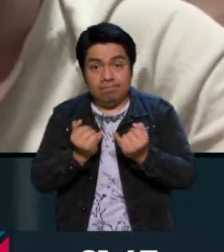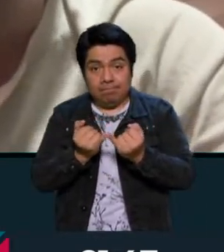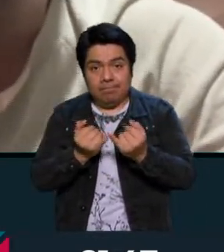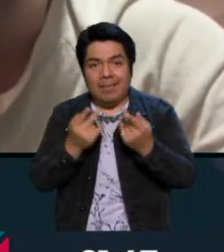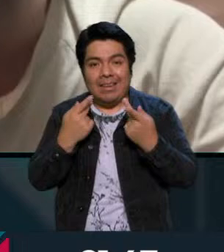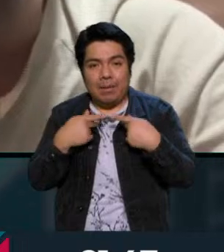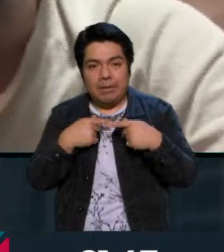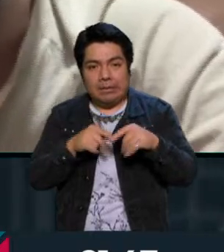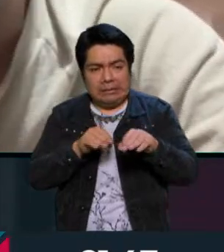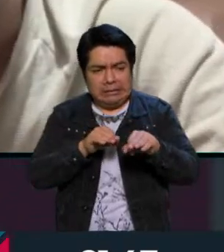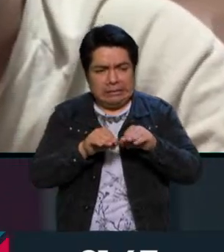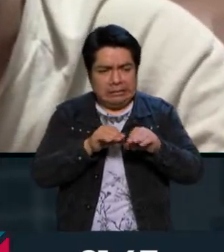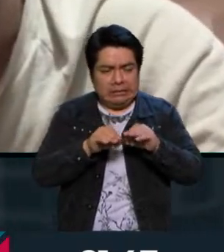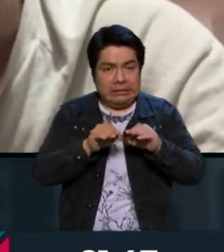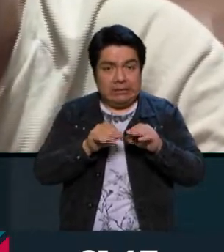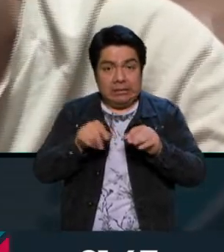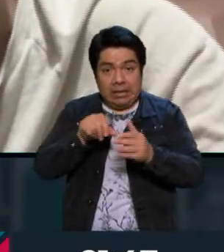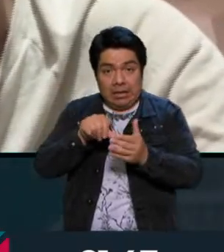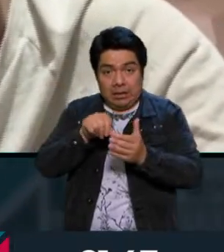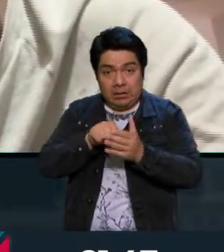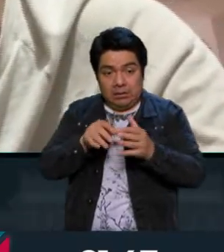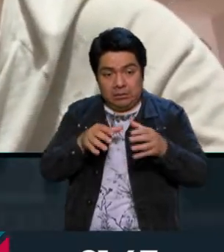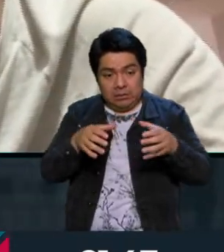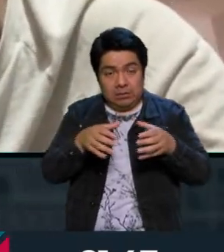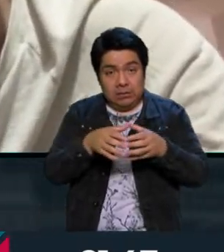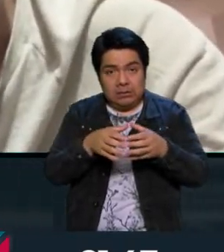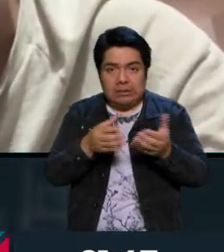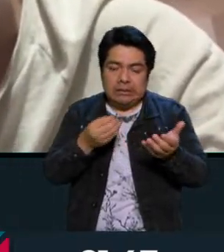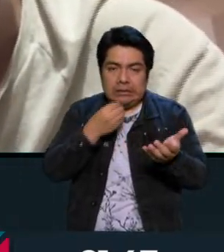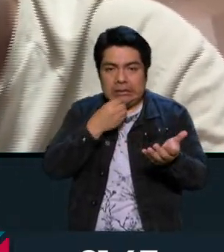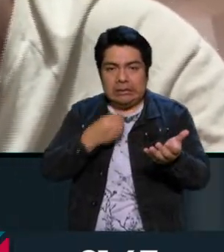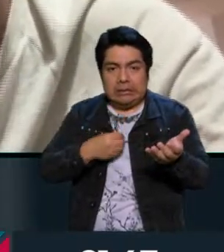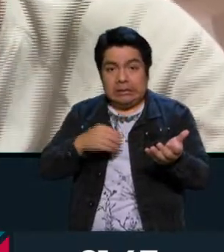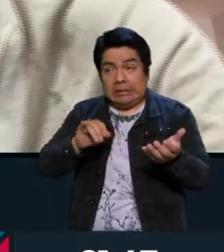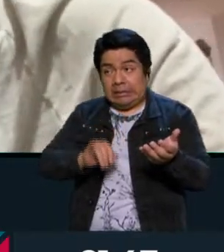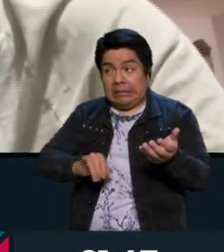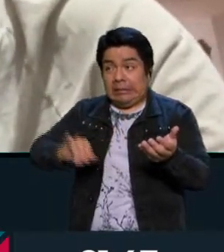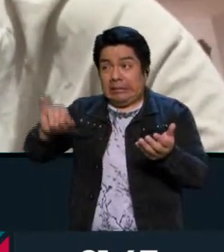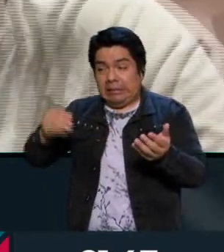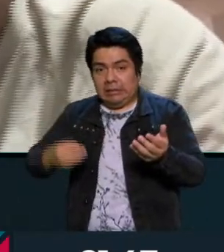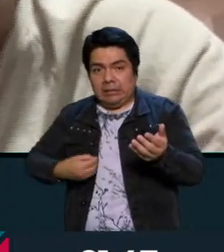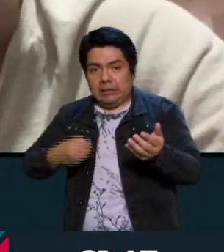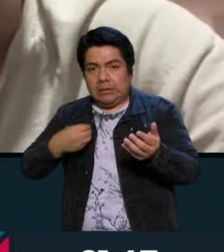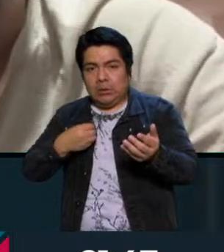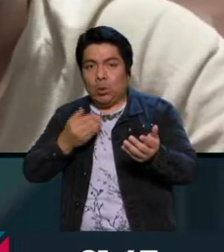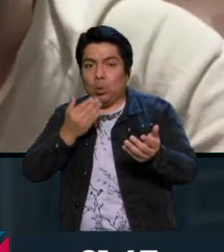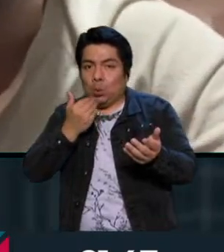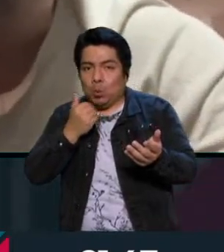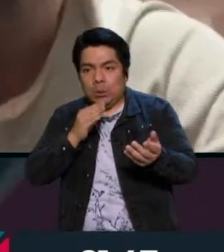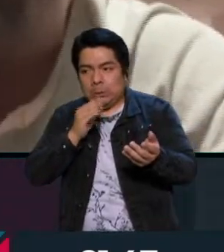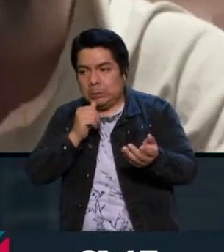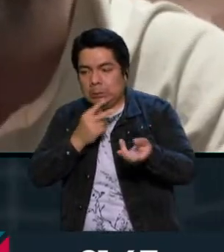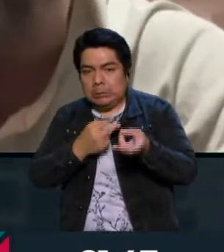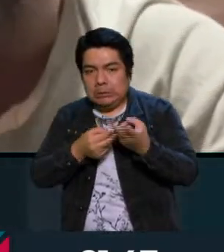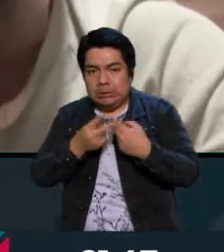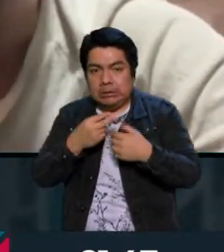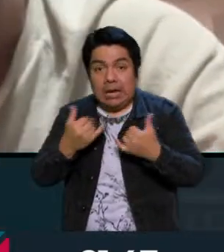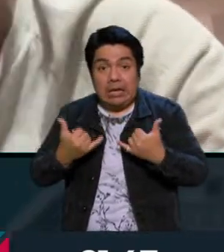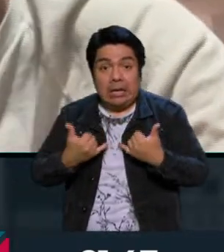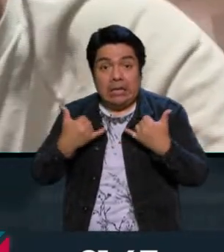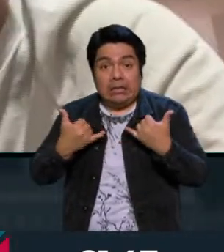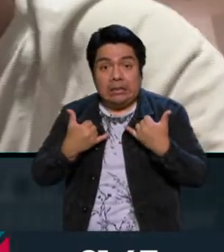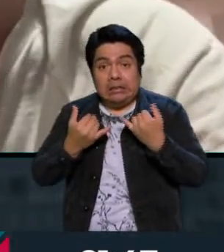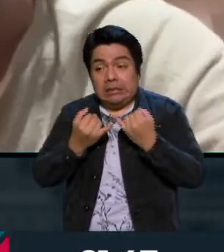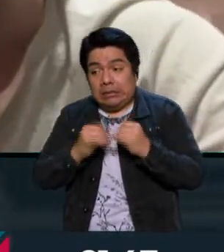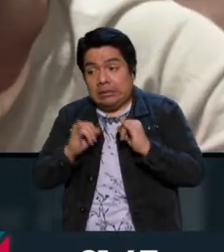aquellos que trabajan en la zona central de la Ciudad de México y se han tenido que vivir a la periferia, o que no encuentran una posibilidad, por ejemplo, los jóvenes, de independizarse,